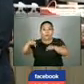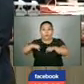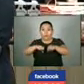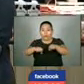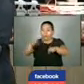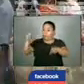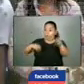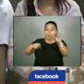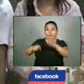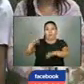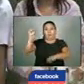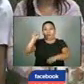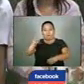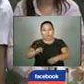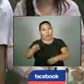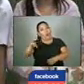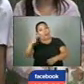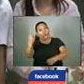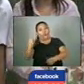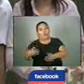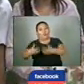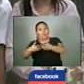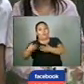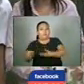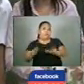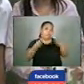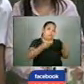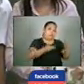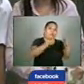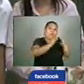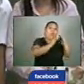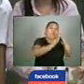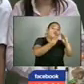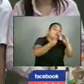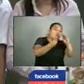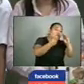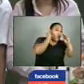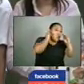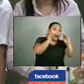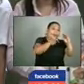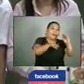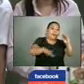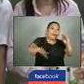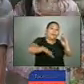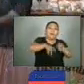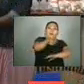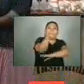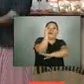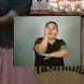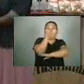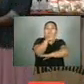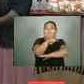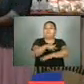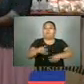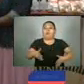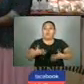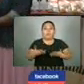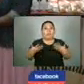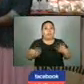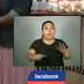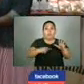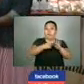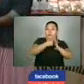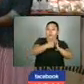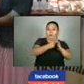entregaron un importante donativo al hogar de ancianos Giuseppe Angelucci en Zaragoza, en La Libertada. Este es uno de los cinco